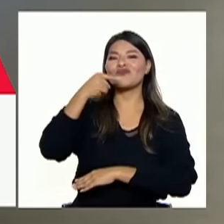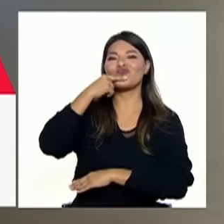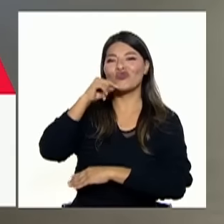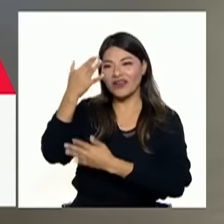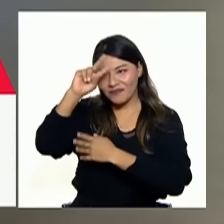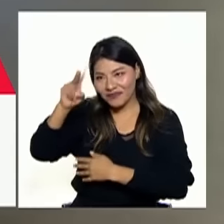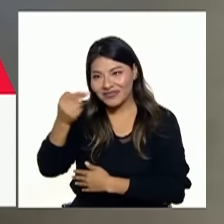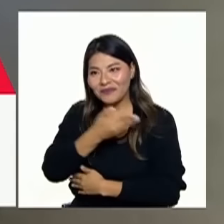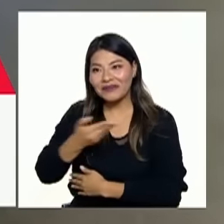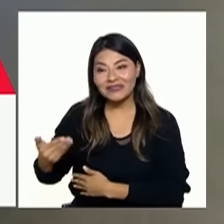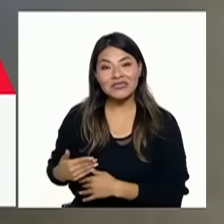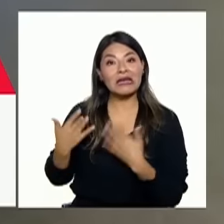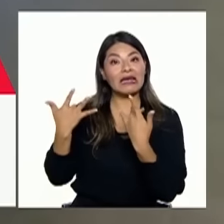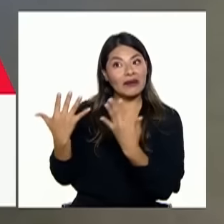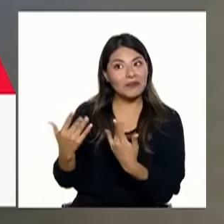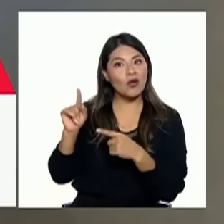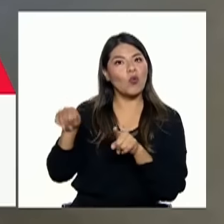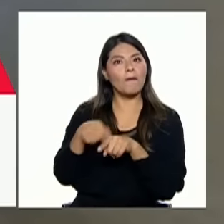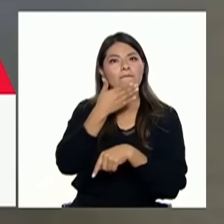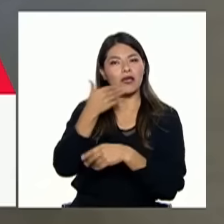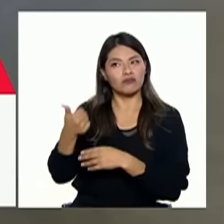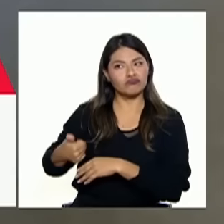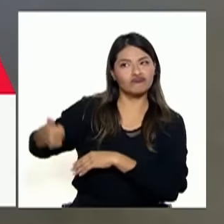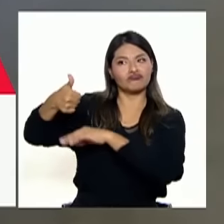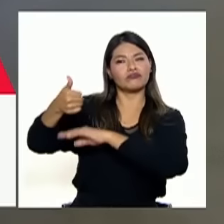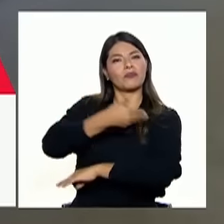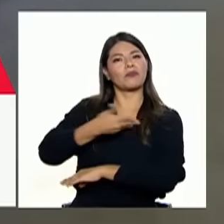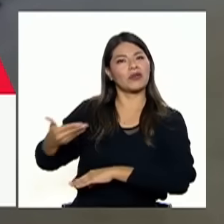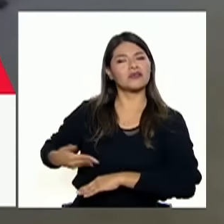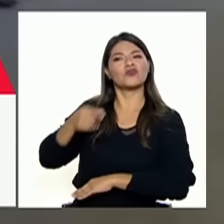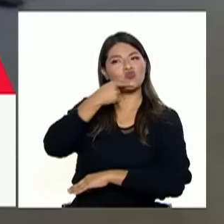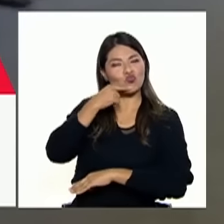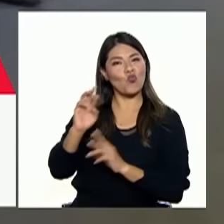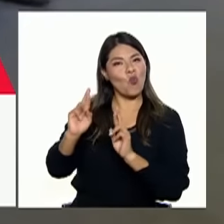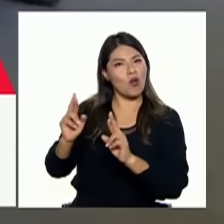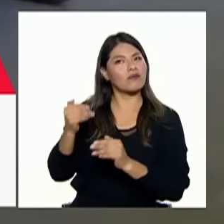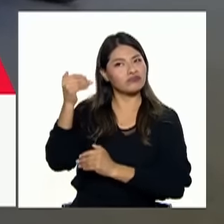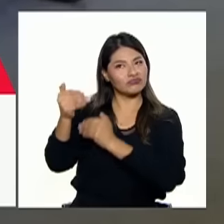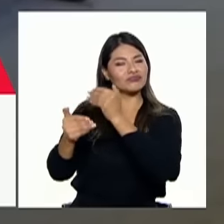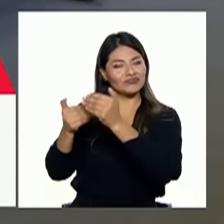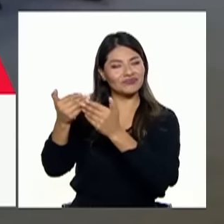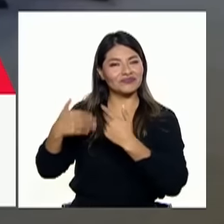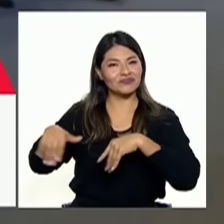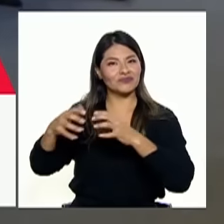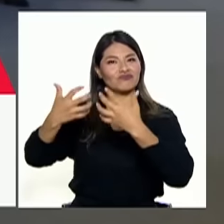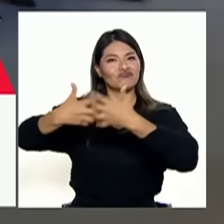Y esperemos que muy pronto tengamos a una dama como presidenta de la Sociedad Nacional de Industrias.